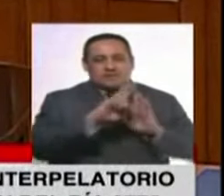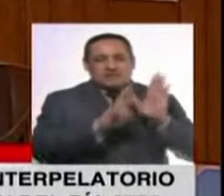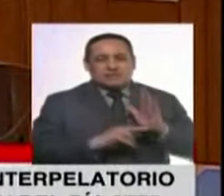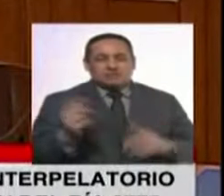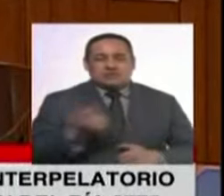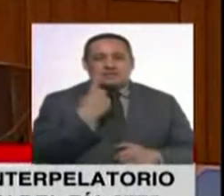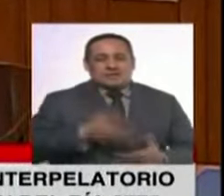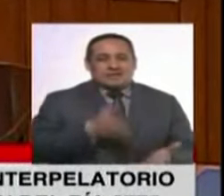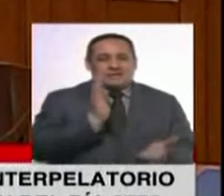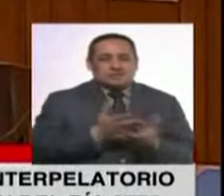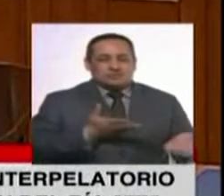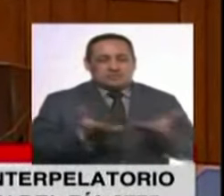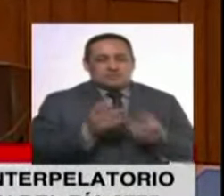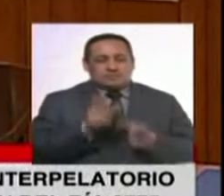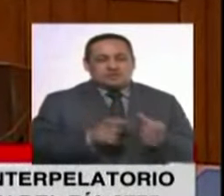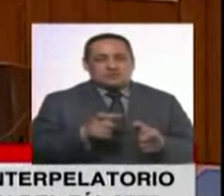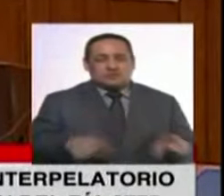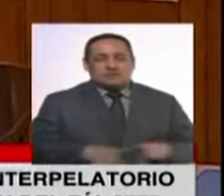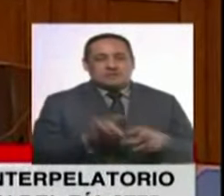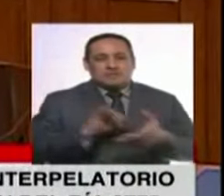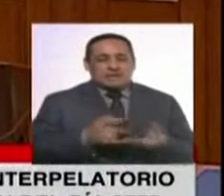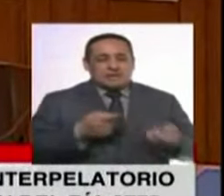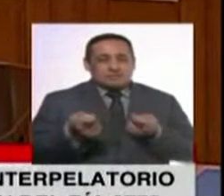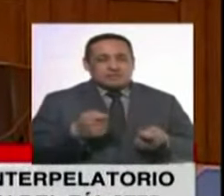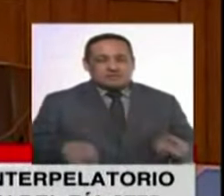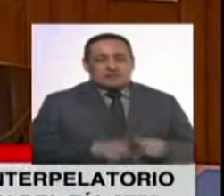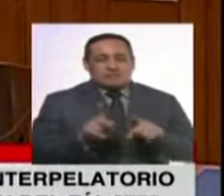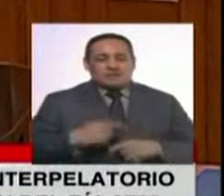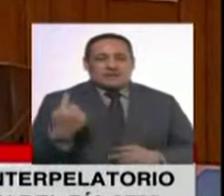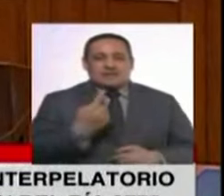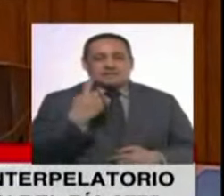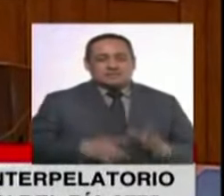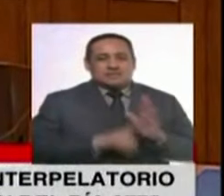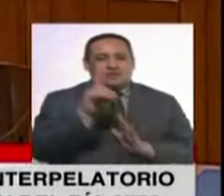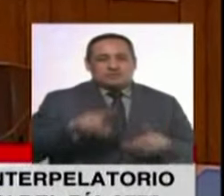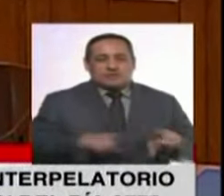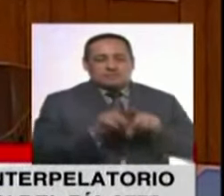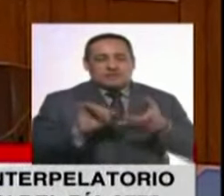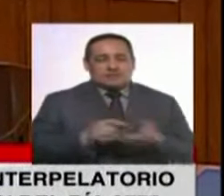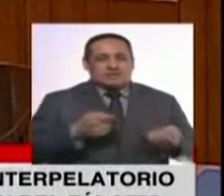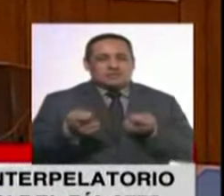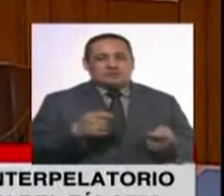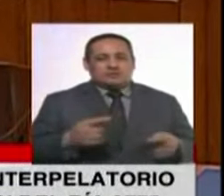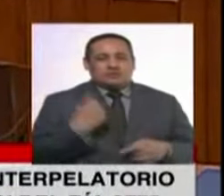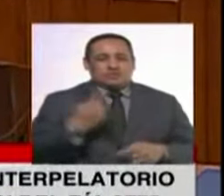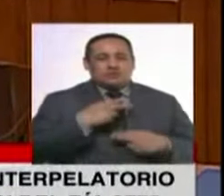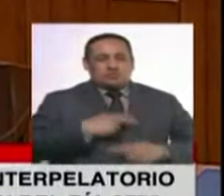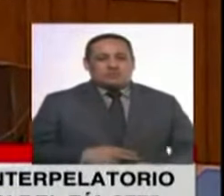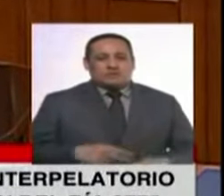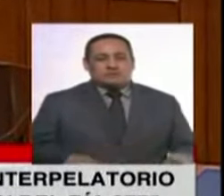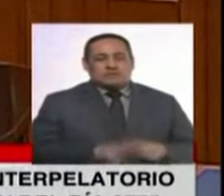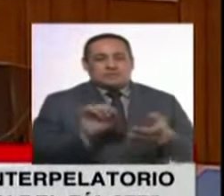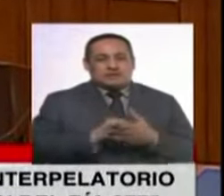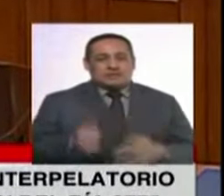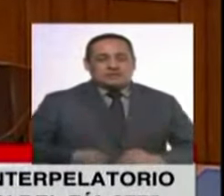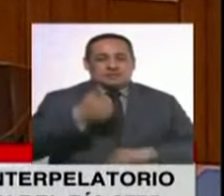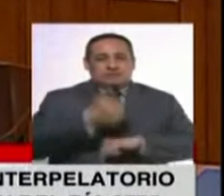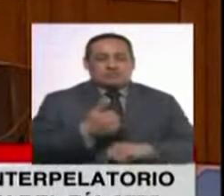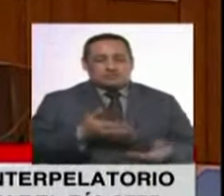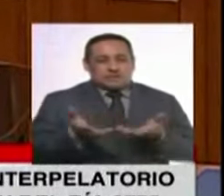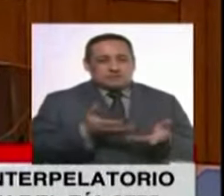de sanciones contra servidores civiles que administra la gerencia de desarrollo del sistema de gestión de recursos humanos de la autoridad Nacional